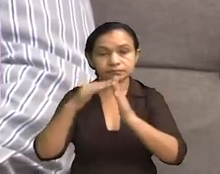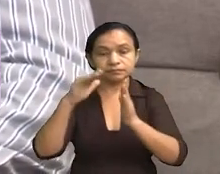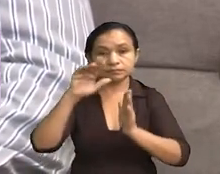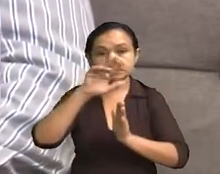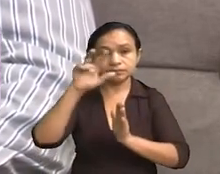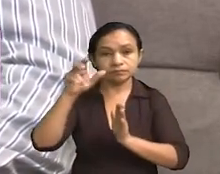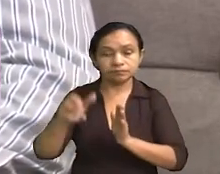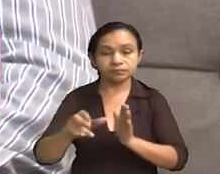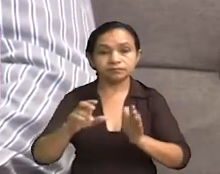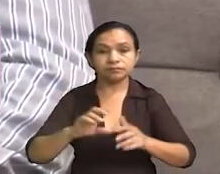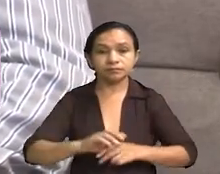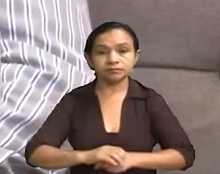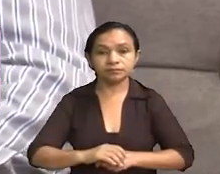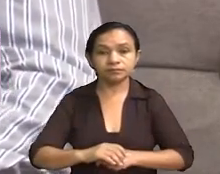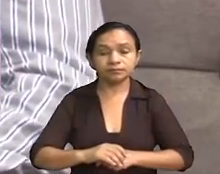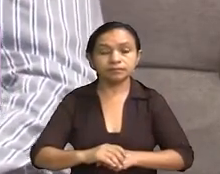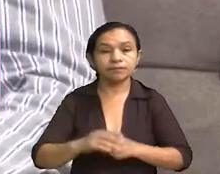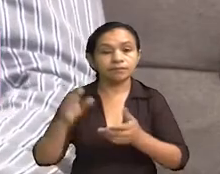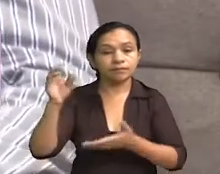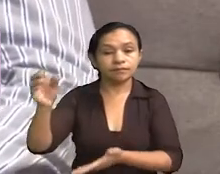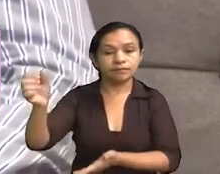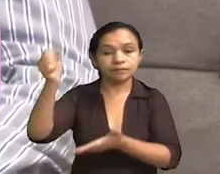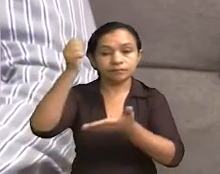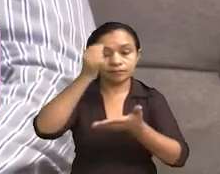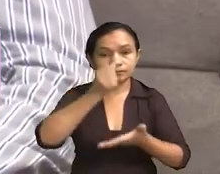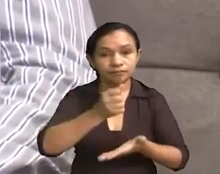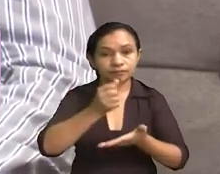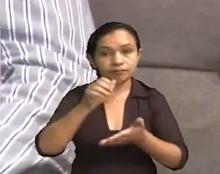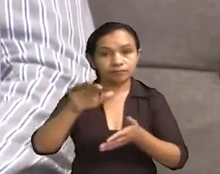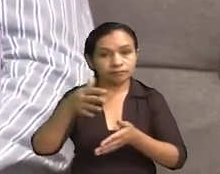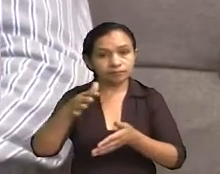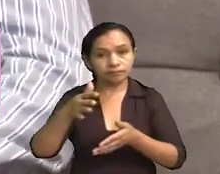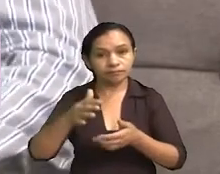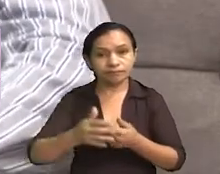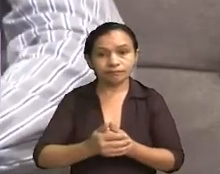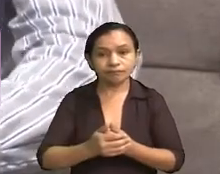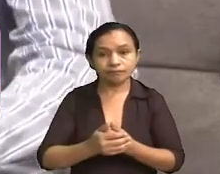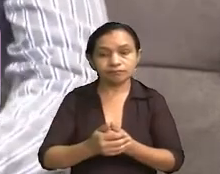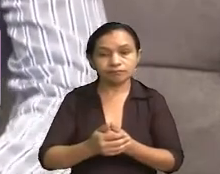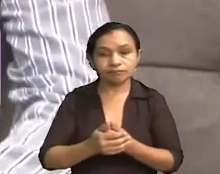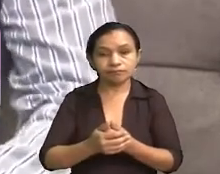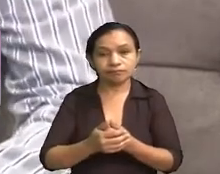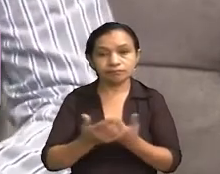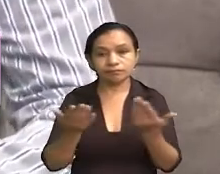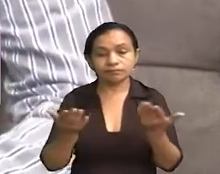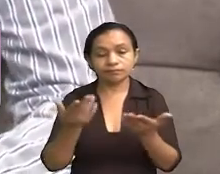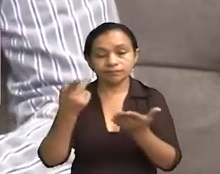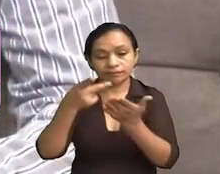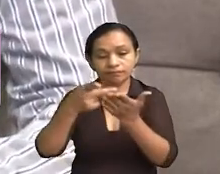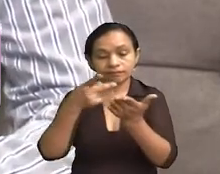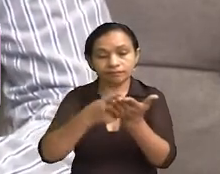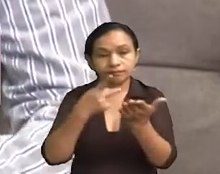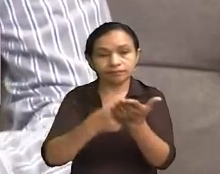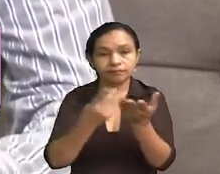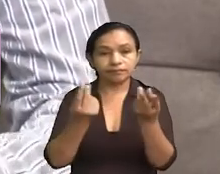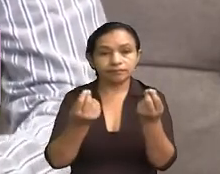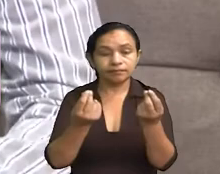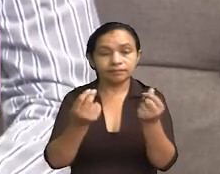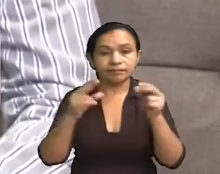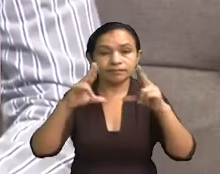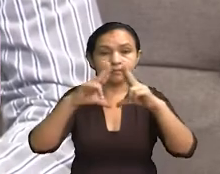córdobas, que eso los incorporamos recientemente en una reforma al presupuesto general de la